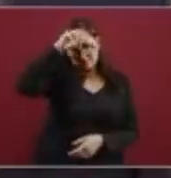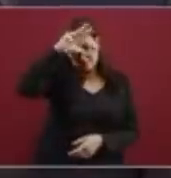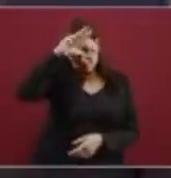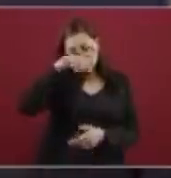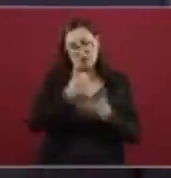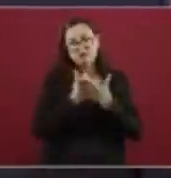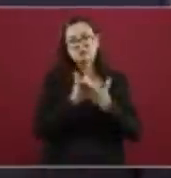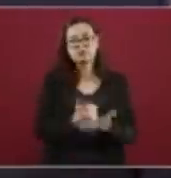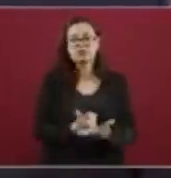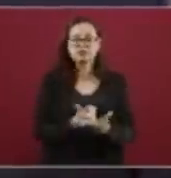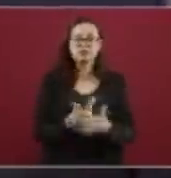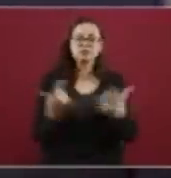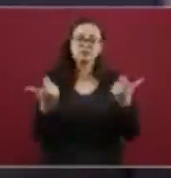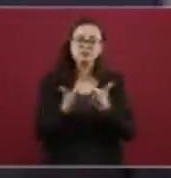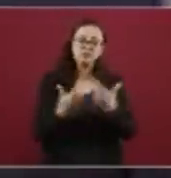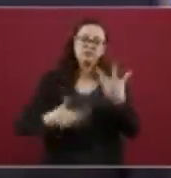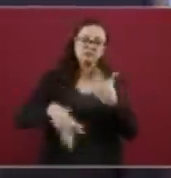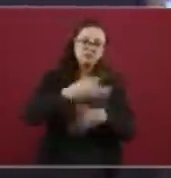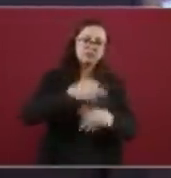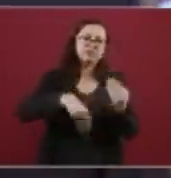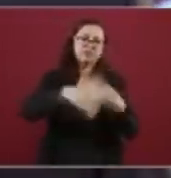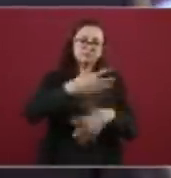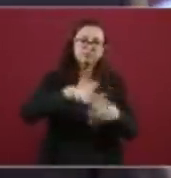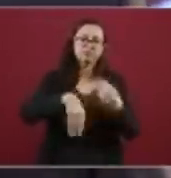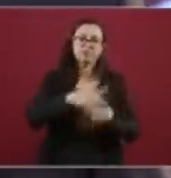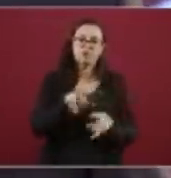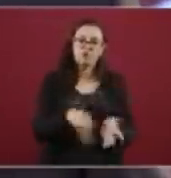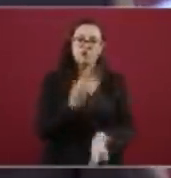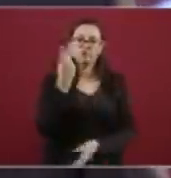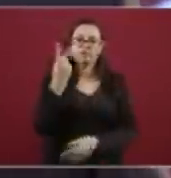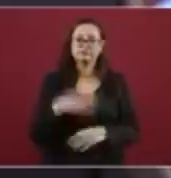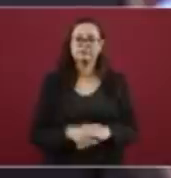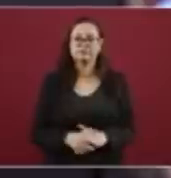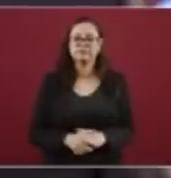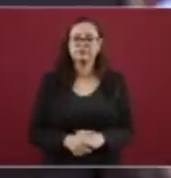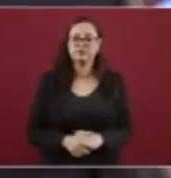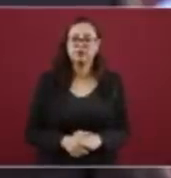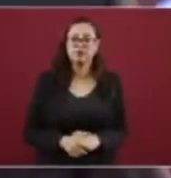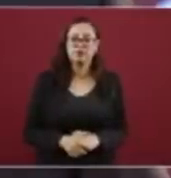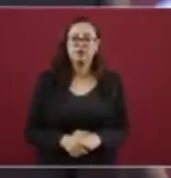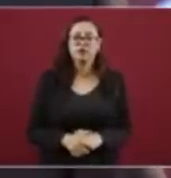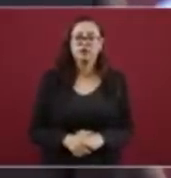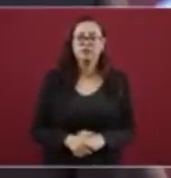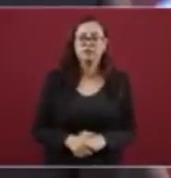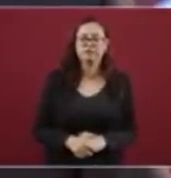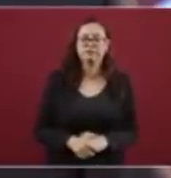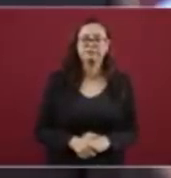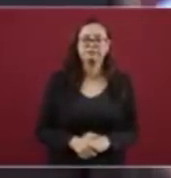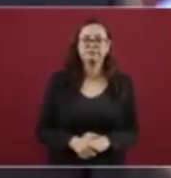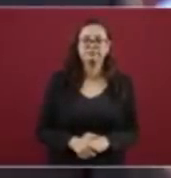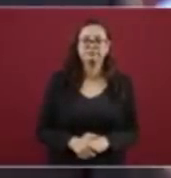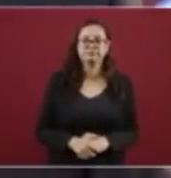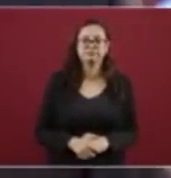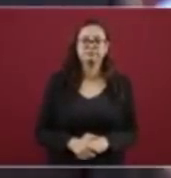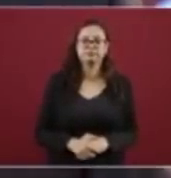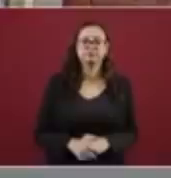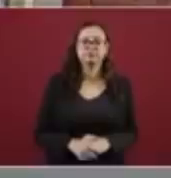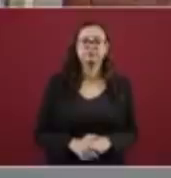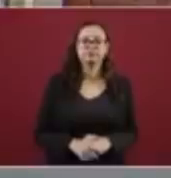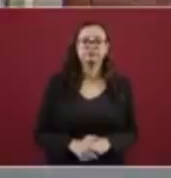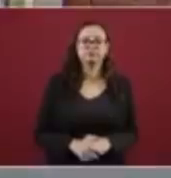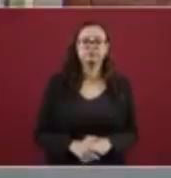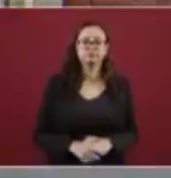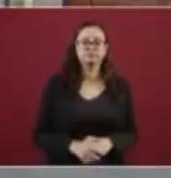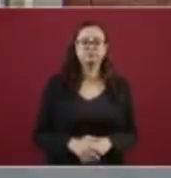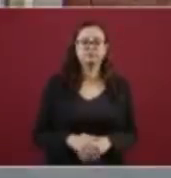se reactiva la economía. Eso por lo que estás planteando sobre la